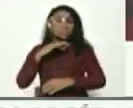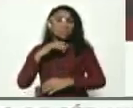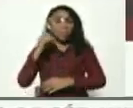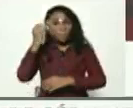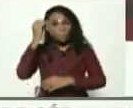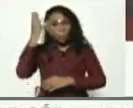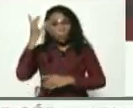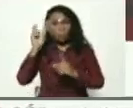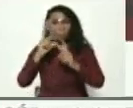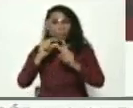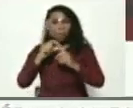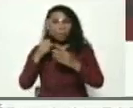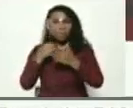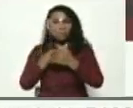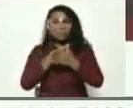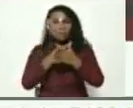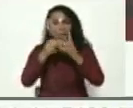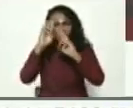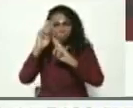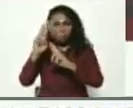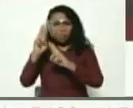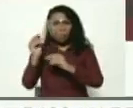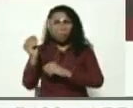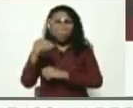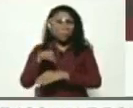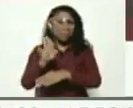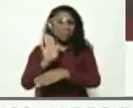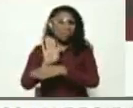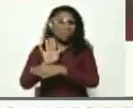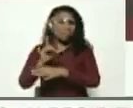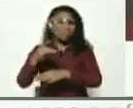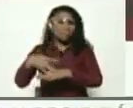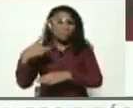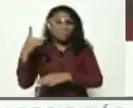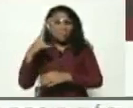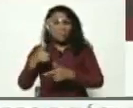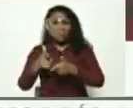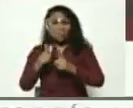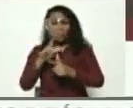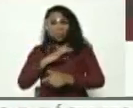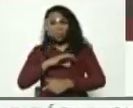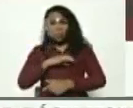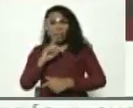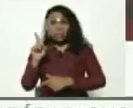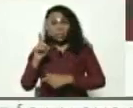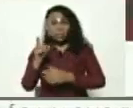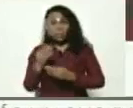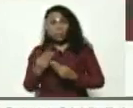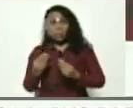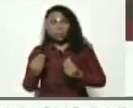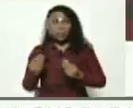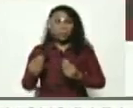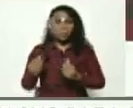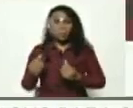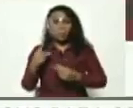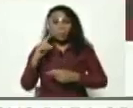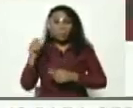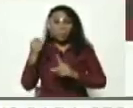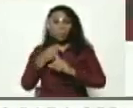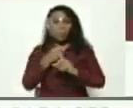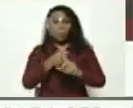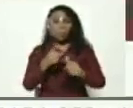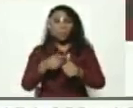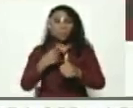una palabra, de atropellar el respeto más sagrado y la autoridad más soberana. De allí que disimulándole sus atentados en los